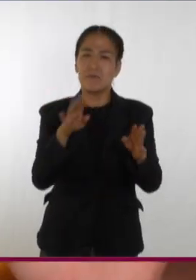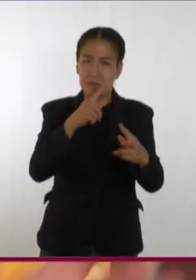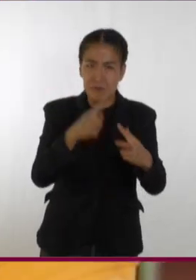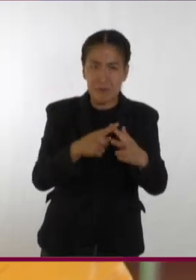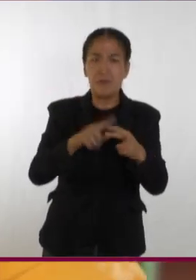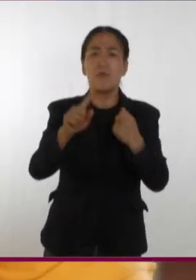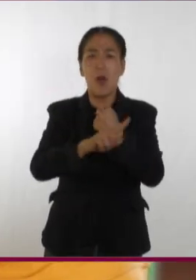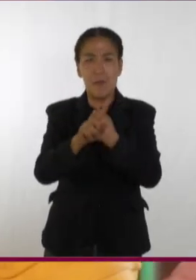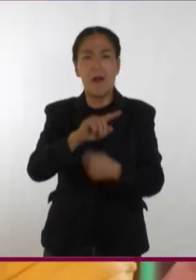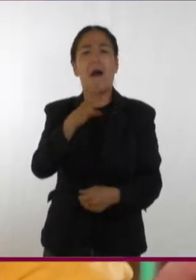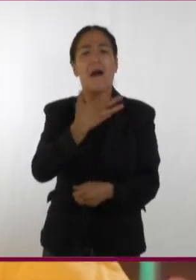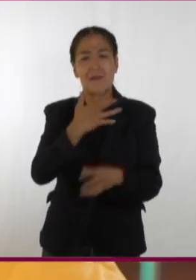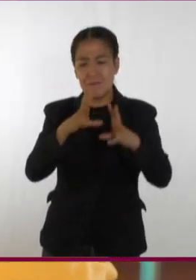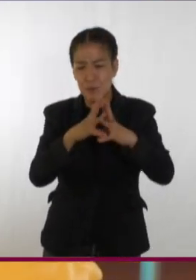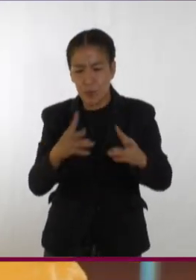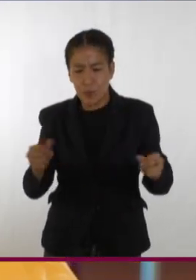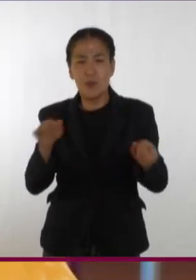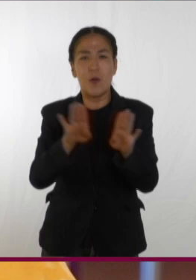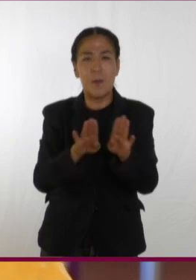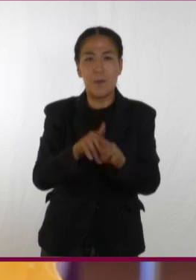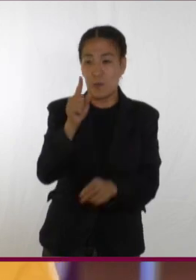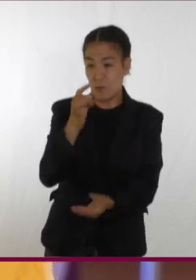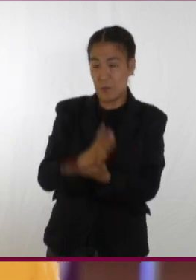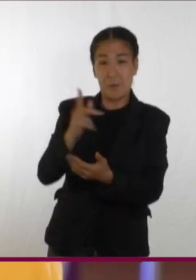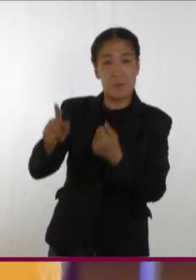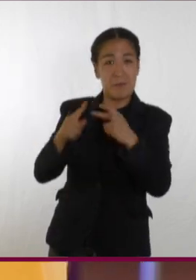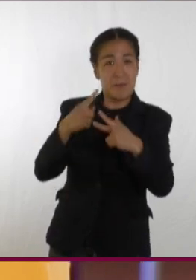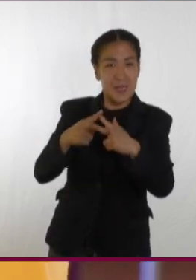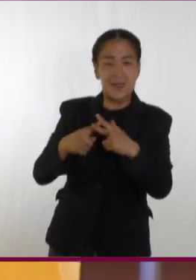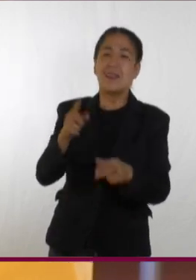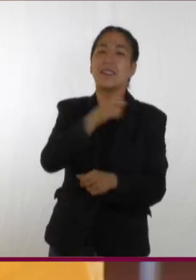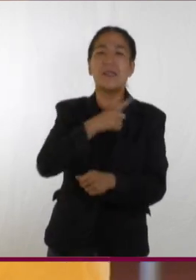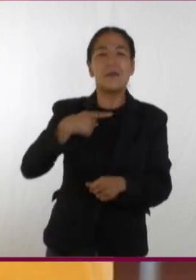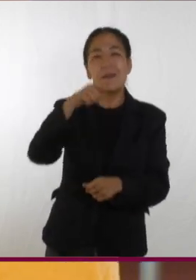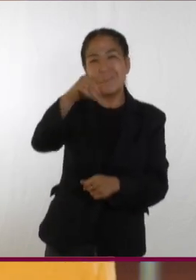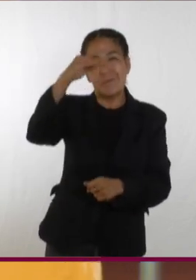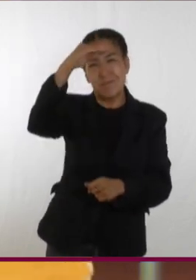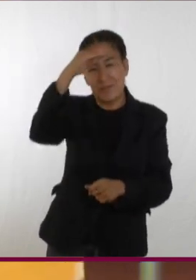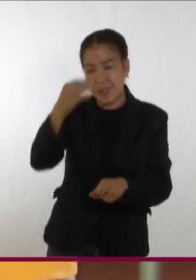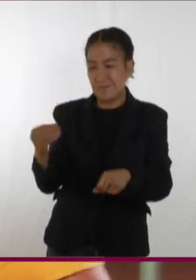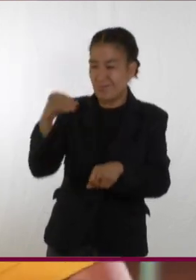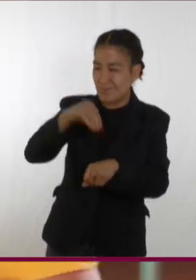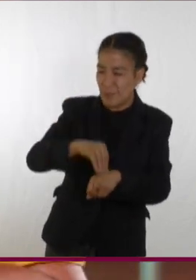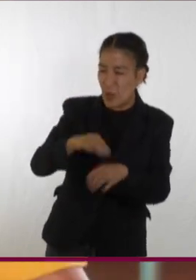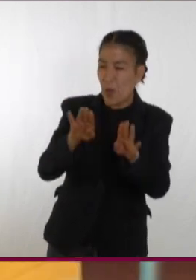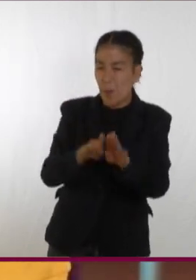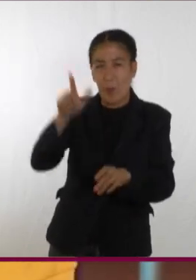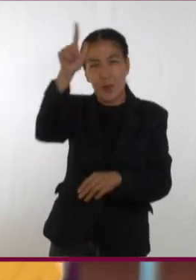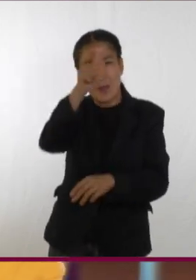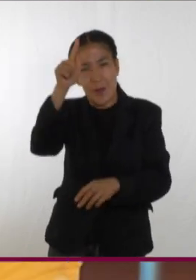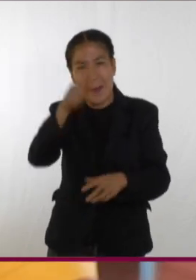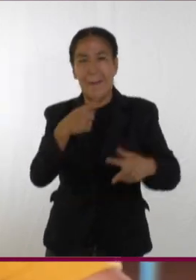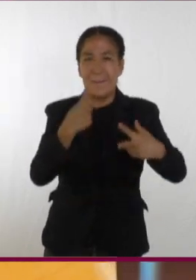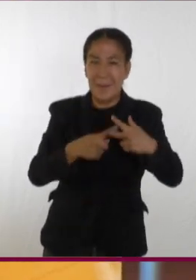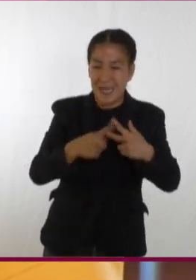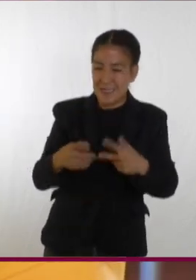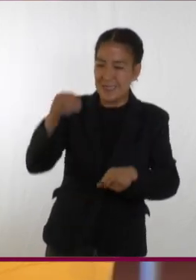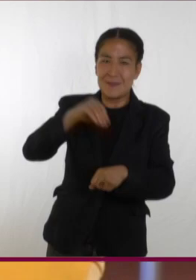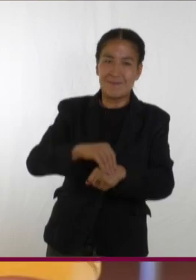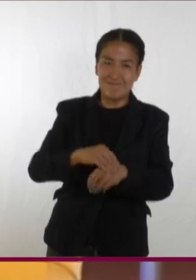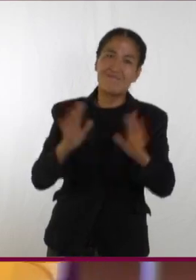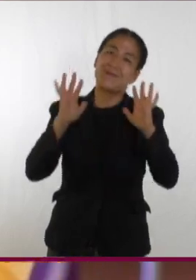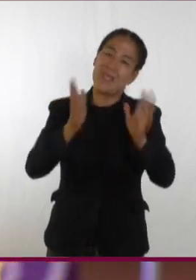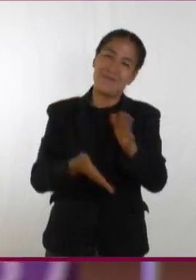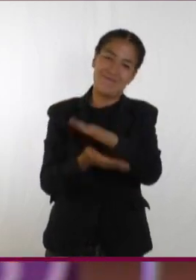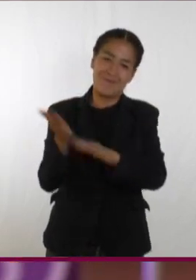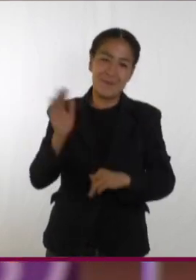Sin embargo, todos los problemas tienen solución, ¿eh? Y no solo hablo de matemáticas, solo es cuestión de pensar un poco, aplicar la lógica y